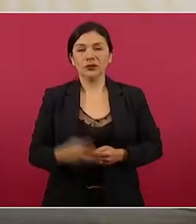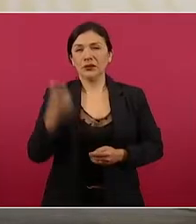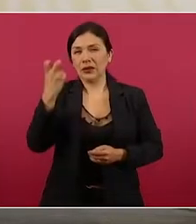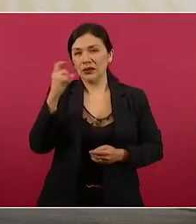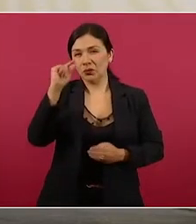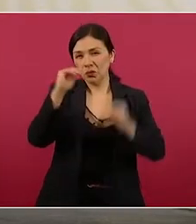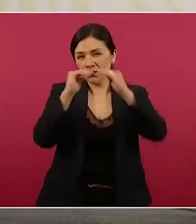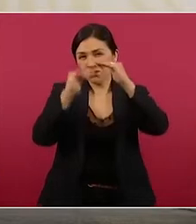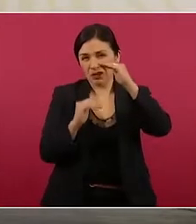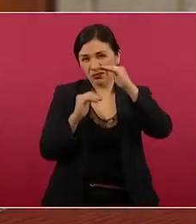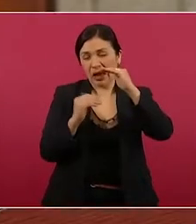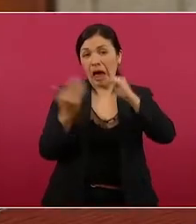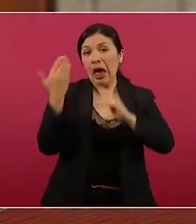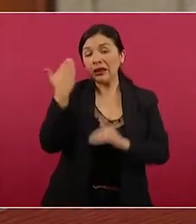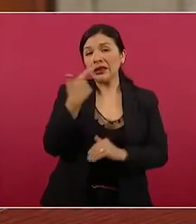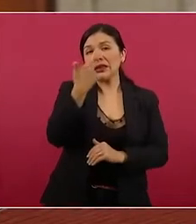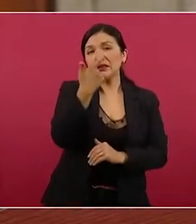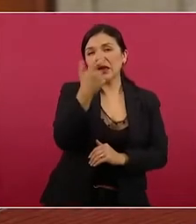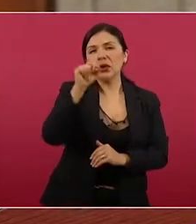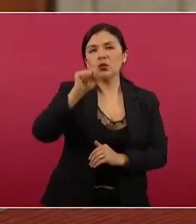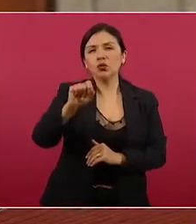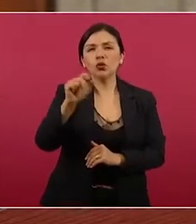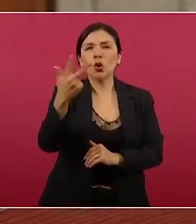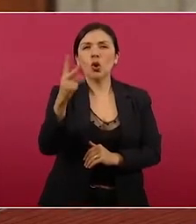Eso es lo que necesitamos bajar.